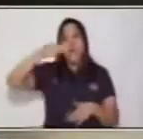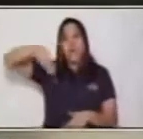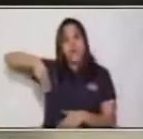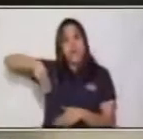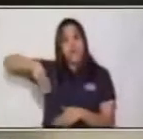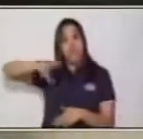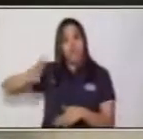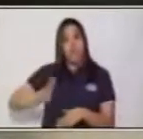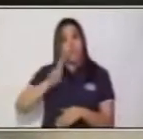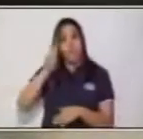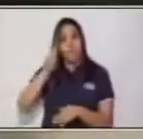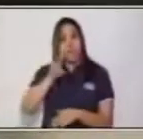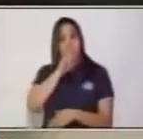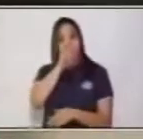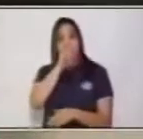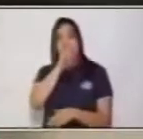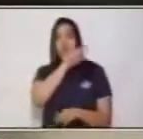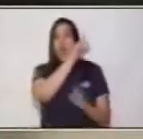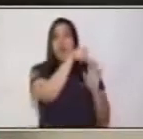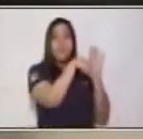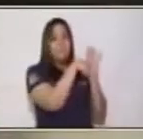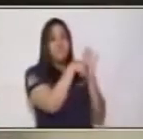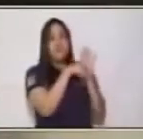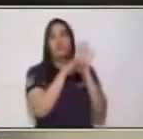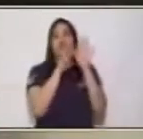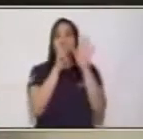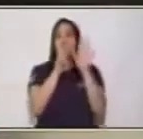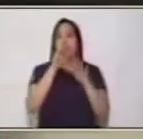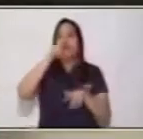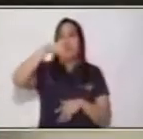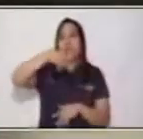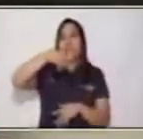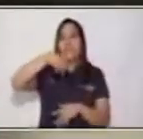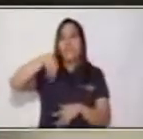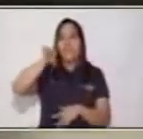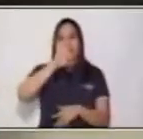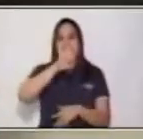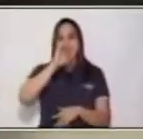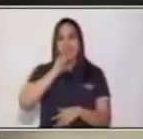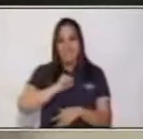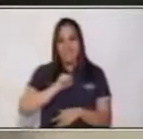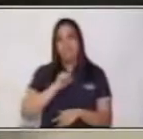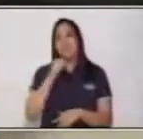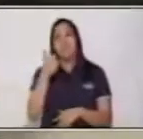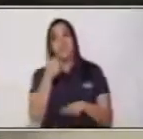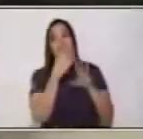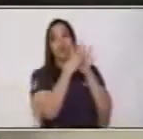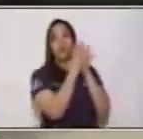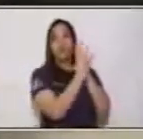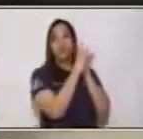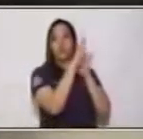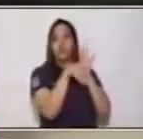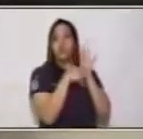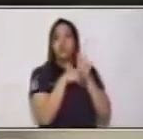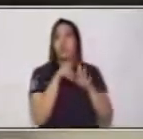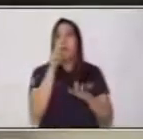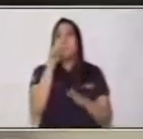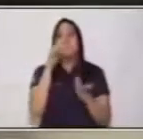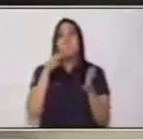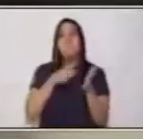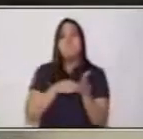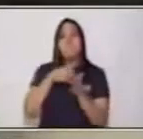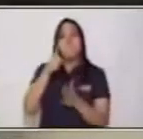M21 menos 8n a la 3, 1000a al cubo menos